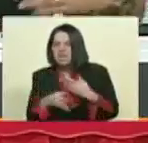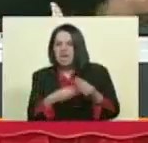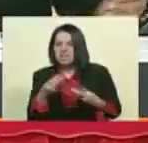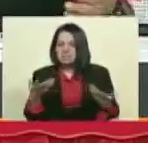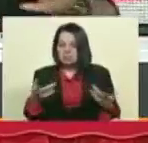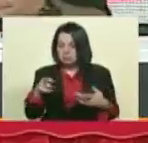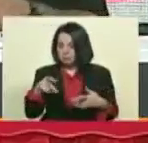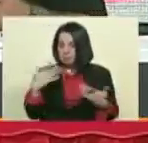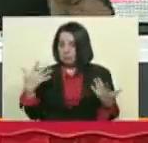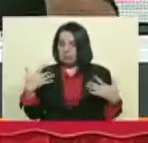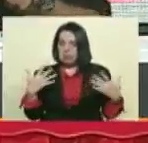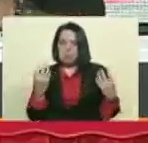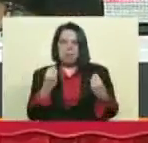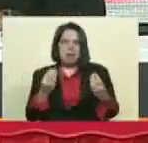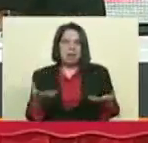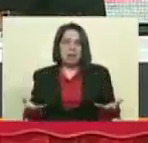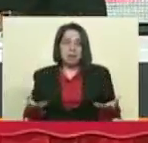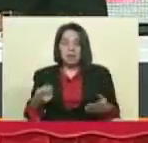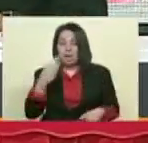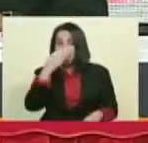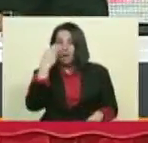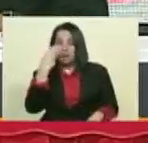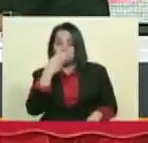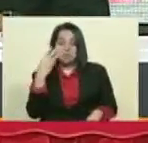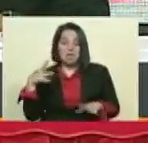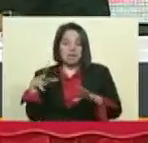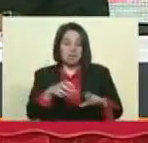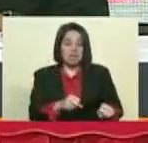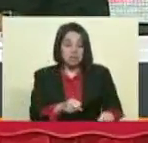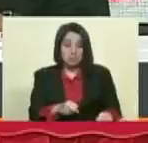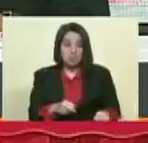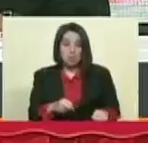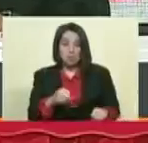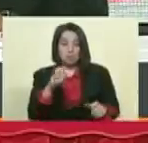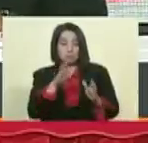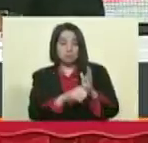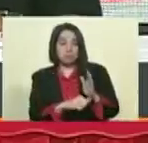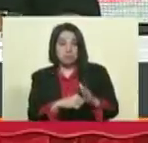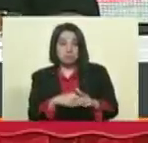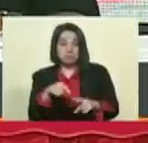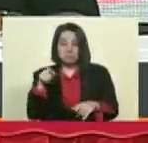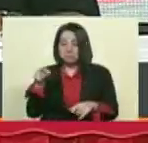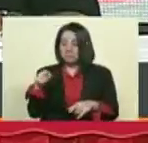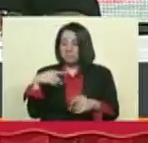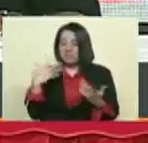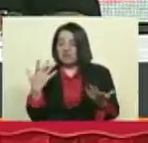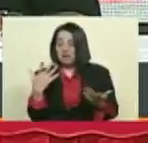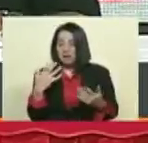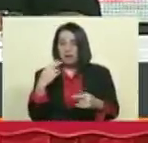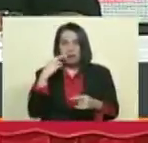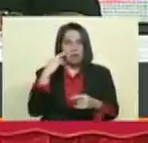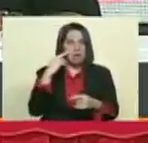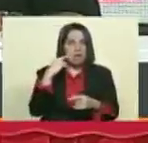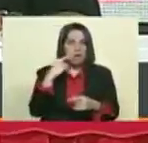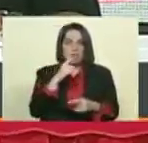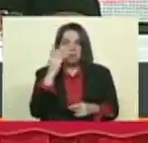¿O qué era eso? Capitalismo puro, discriminación al ser humano.